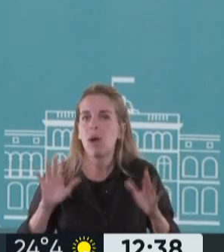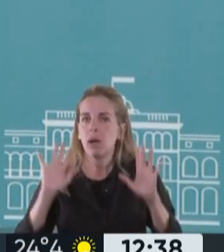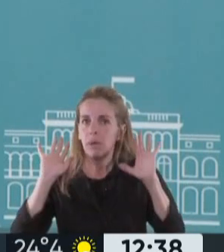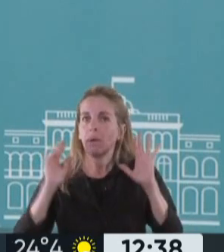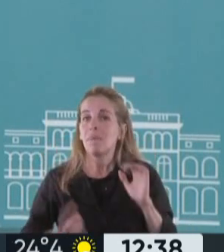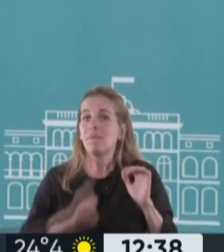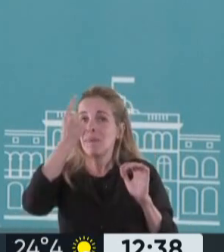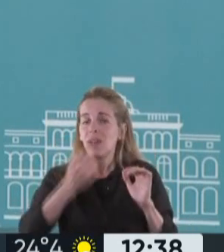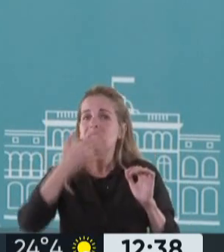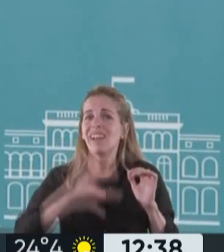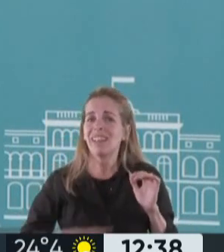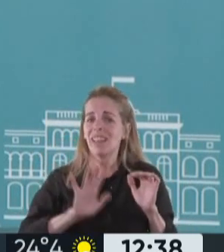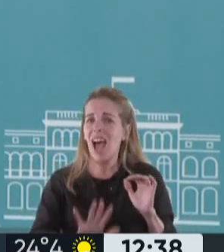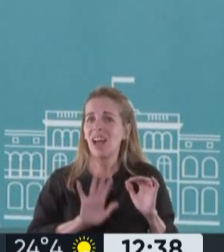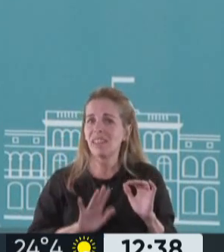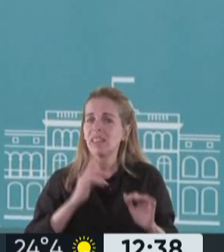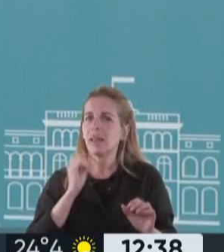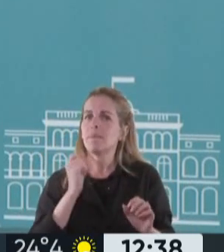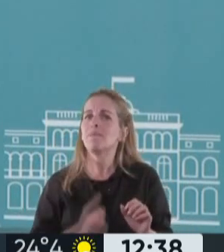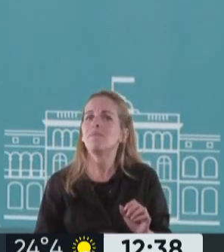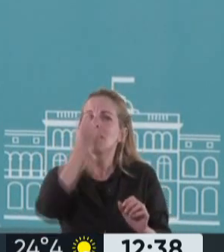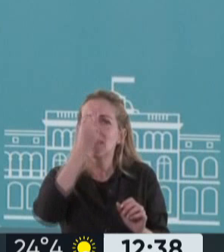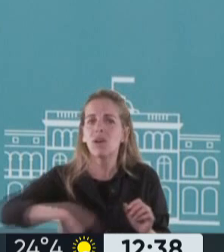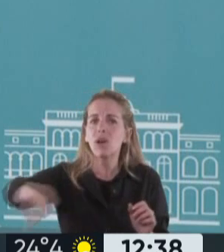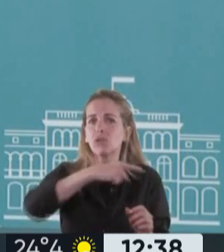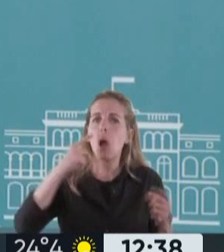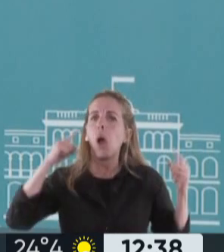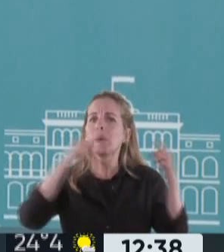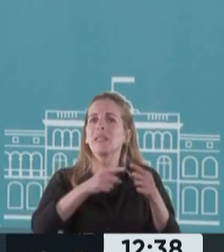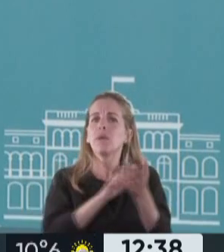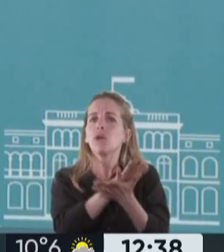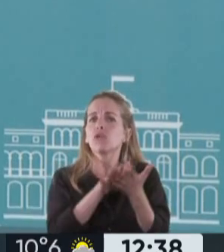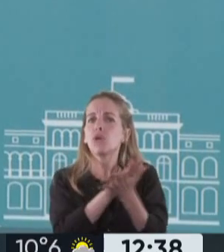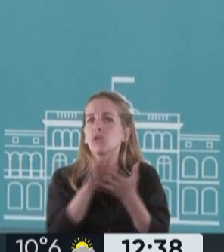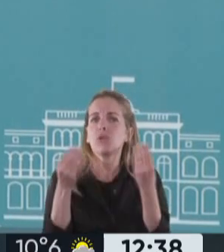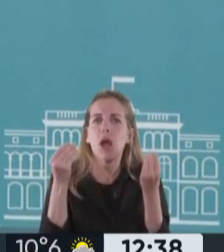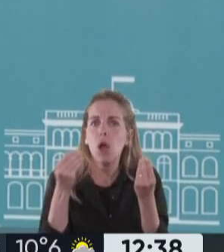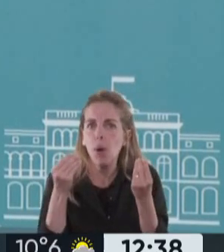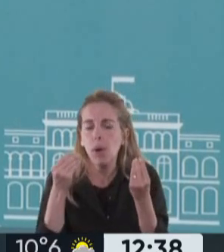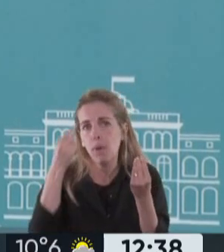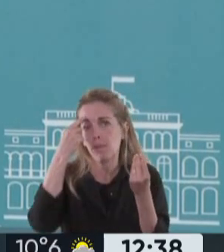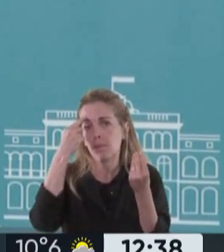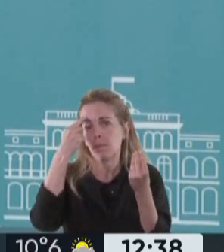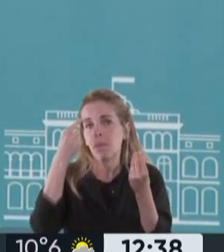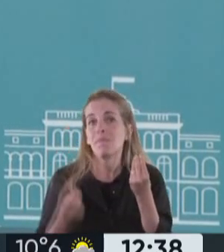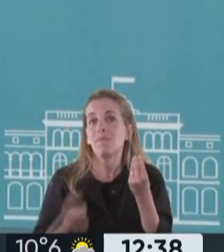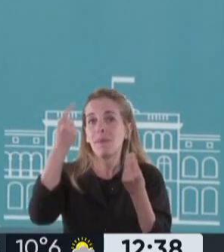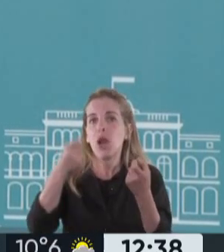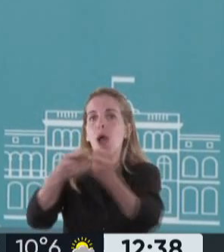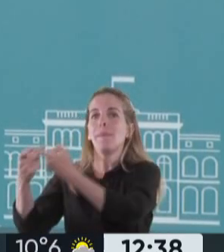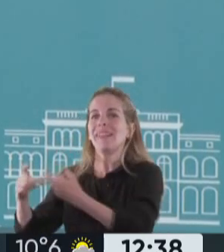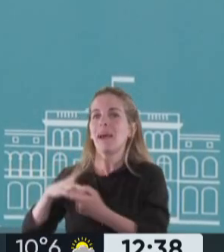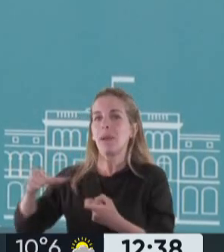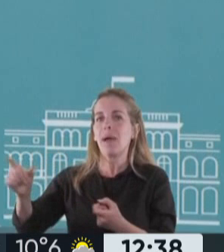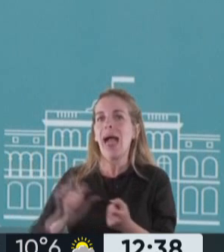que este camino fue primero resolver y ver de llegar a un acuerdo con los bonistas privados, que esto es lo que